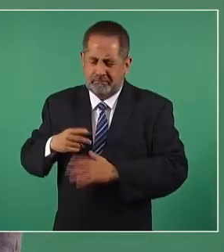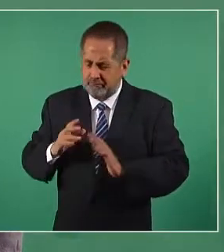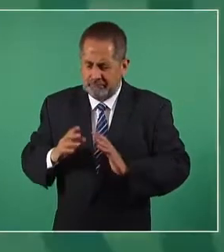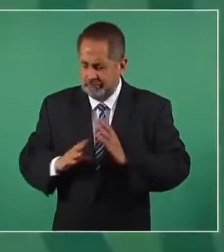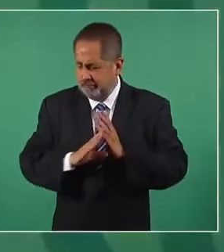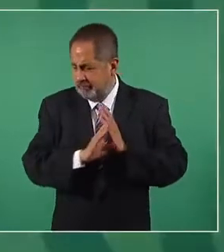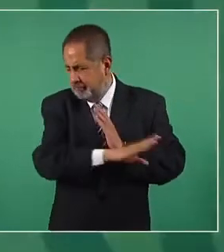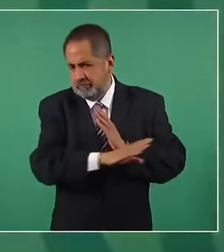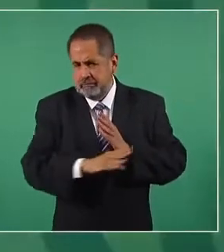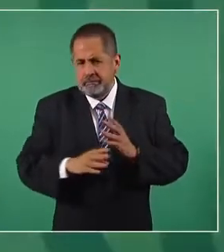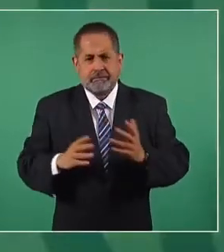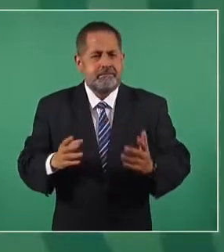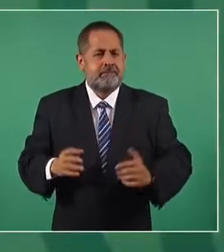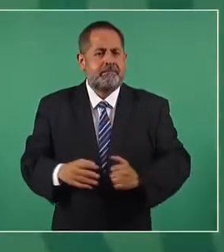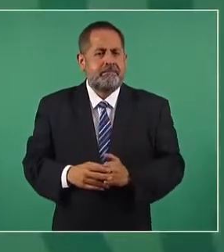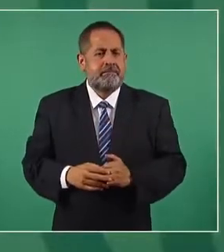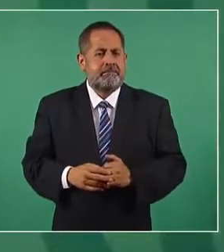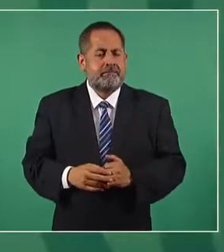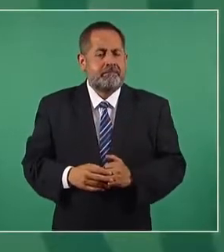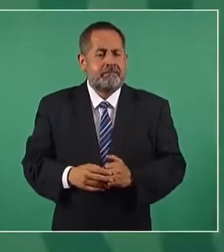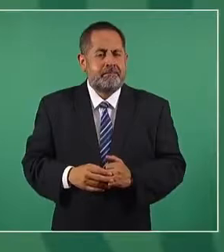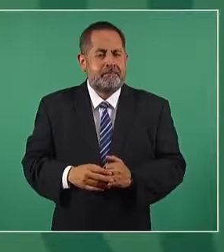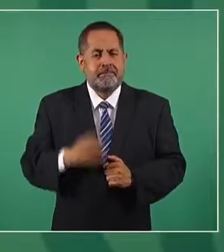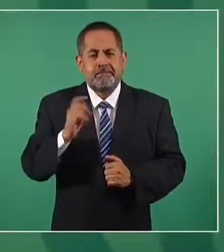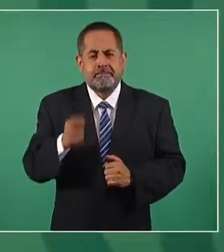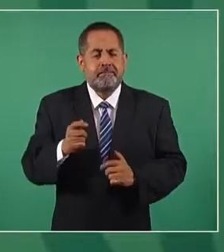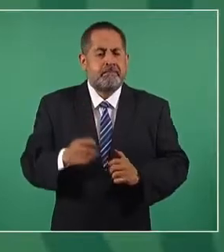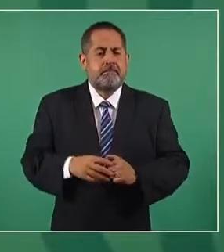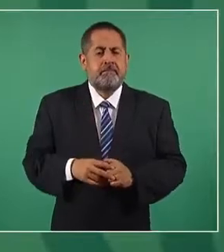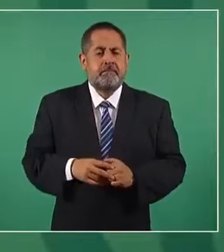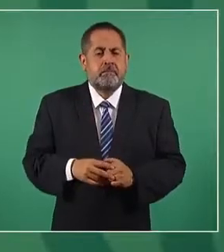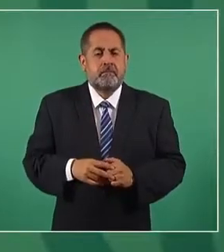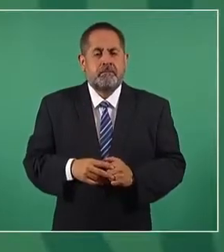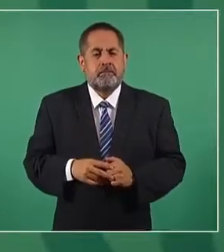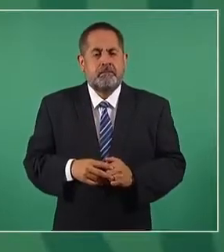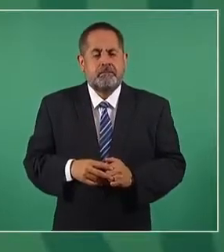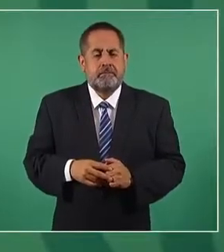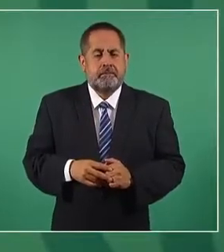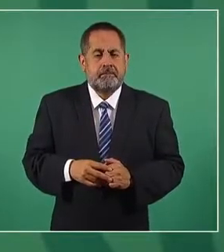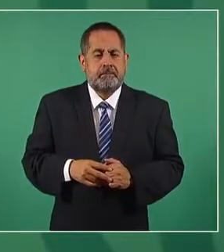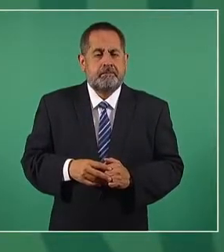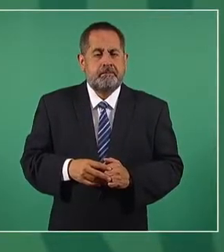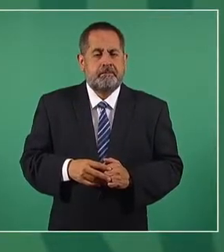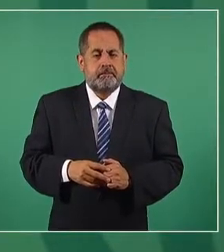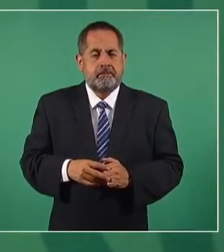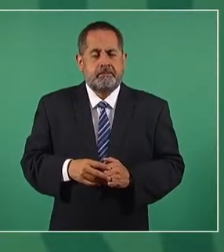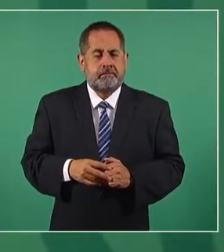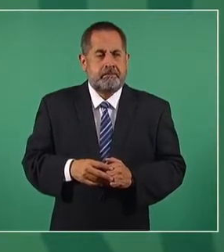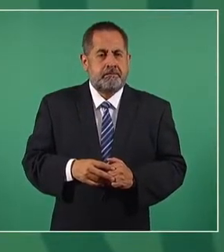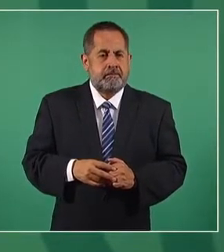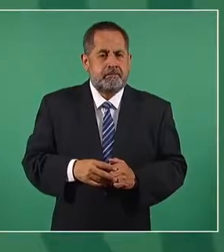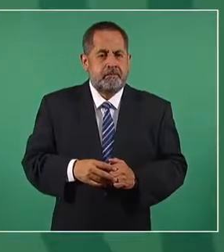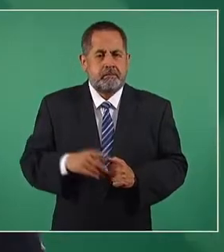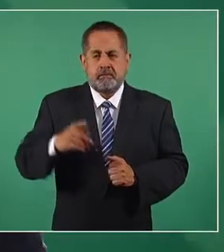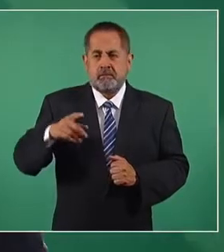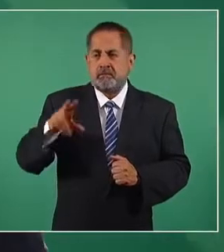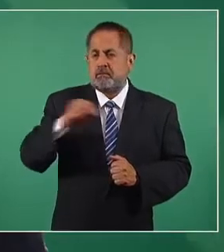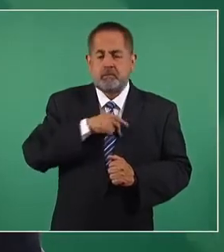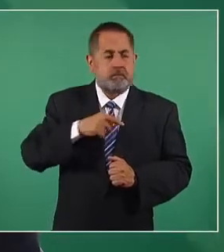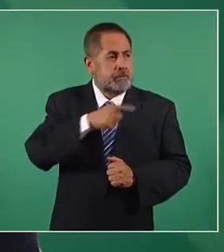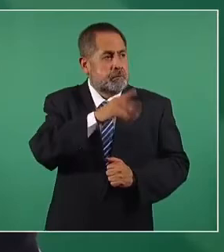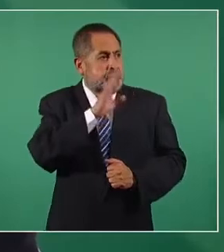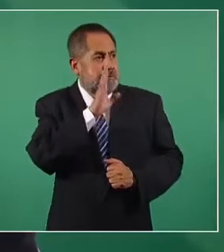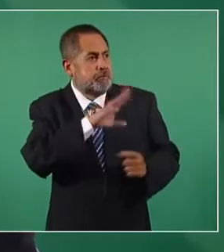que no sigan los malos